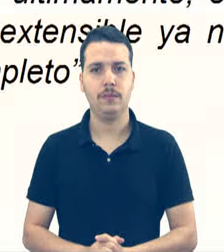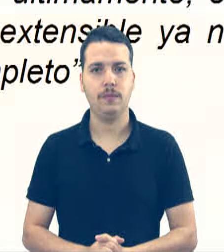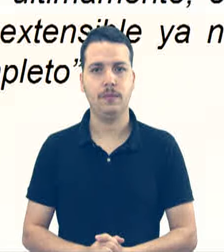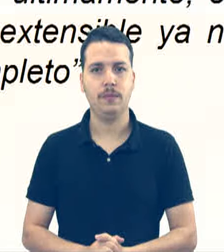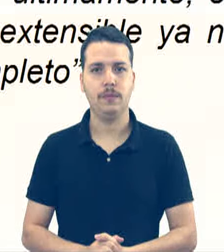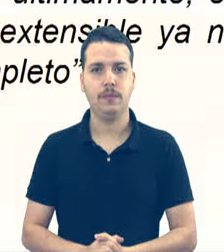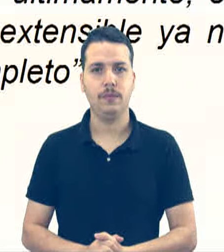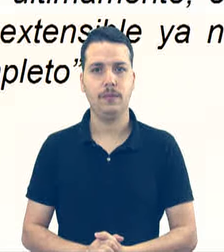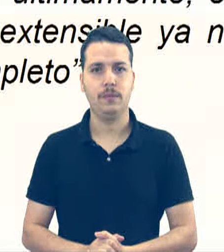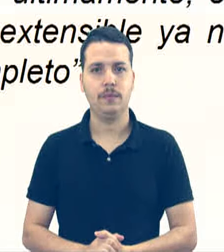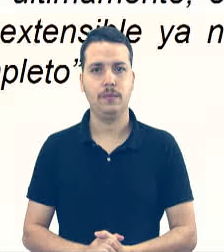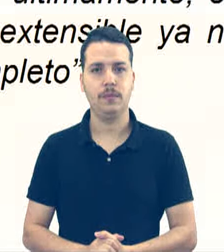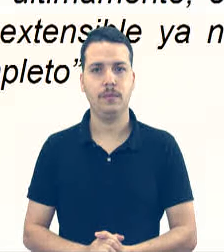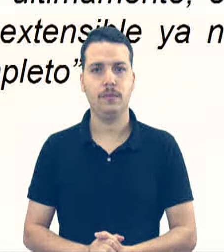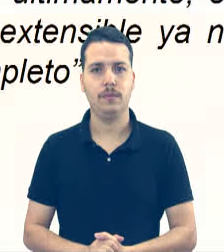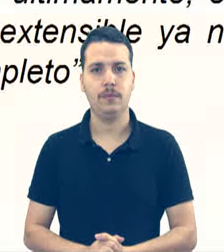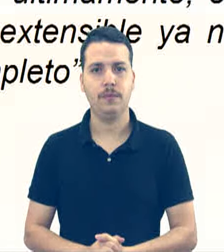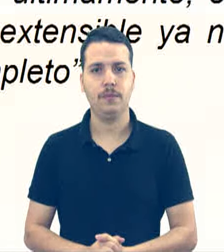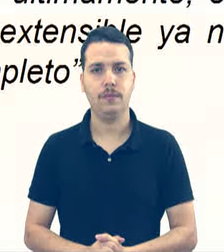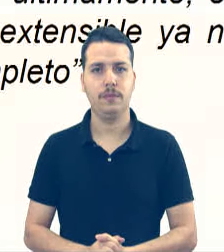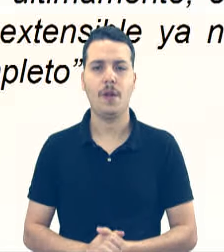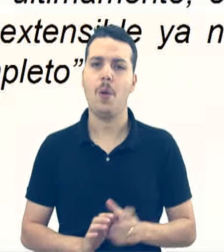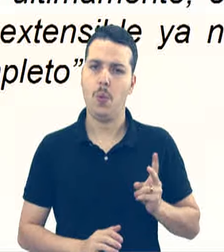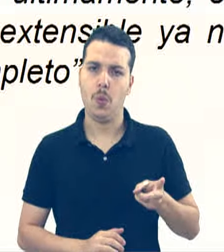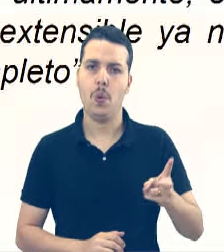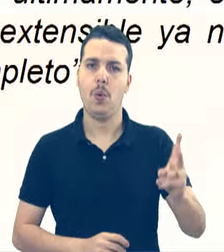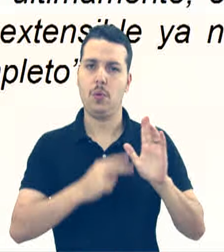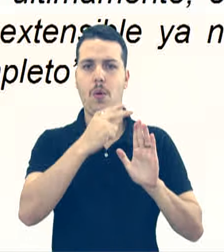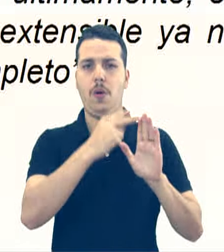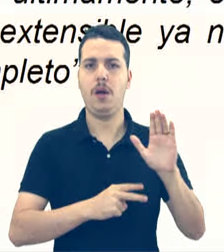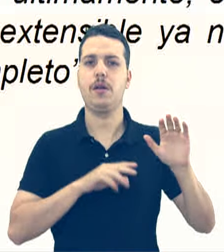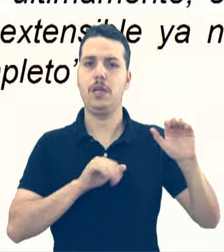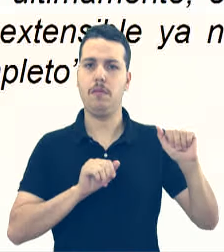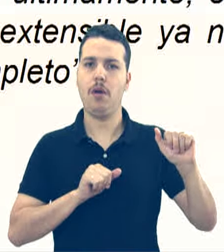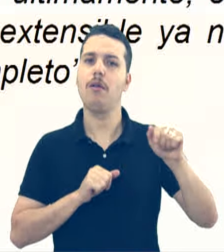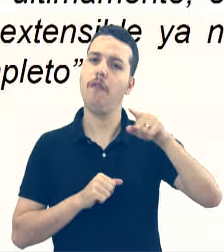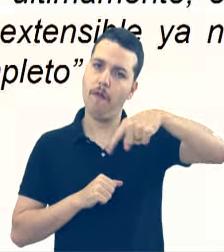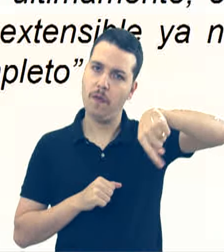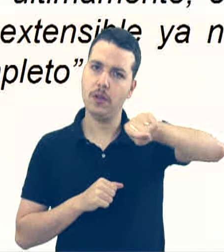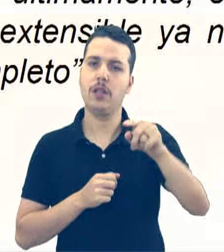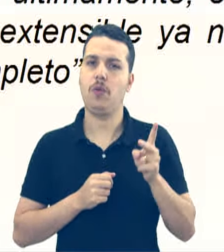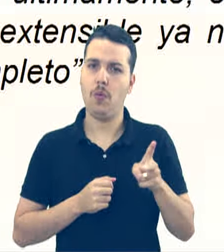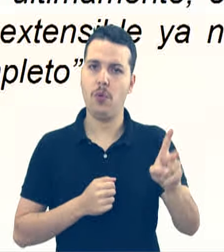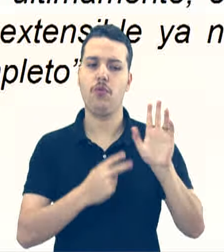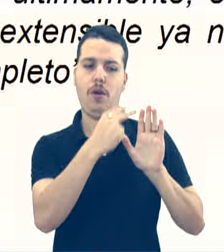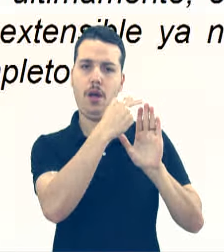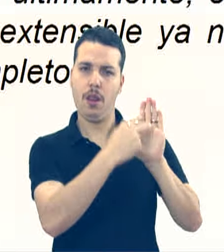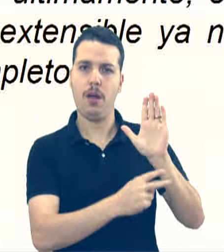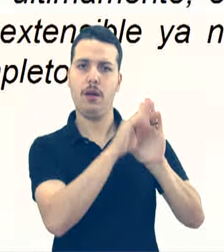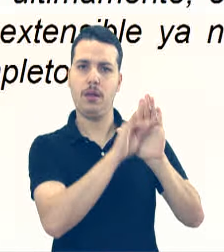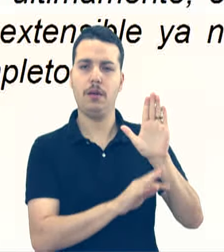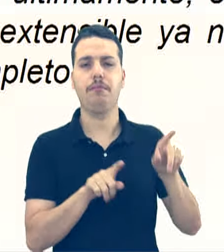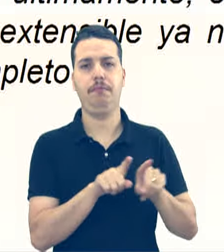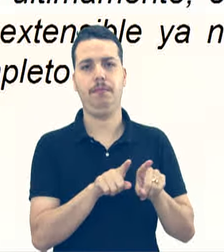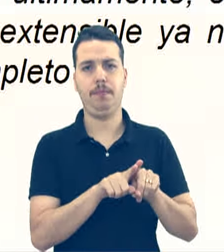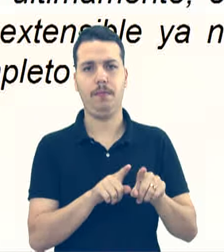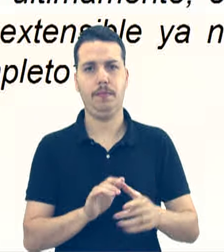a los videojuegos, un fenómeno extensible ya no solo a los niños, sino a toda